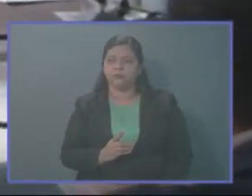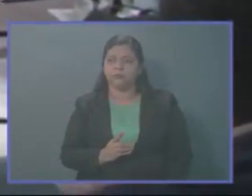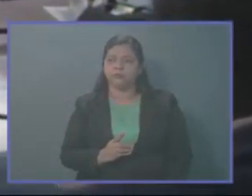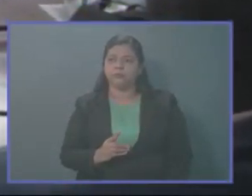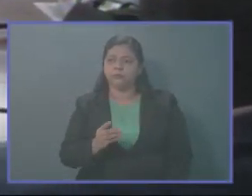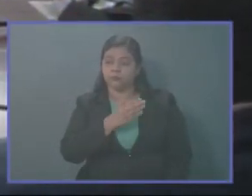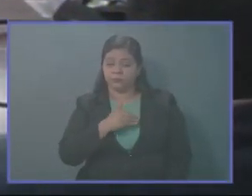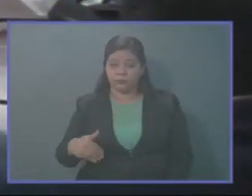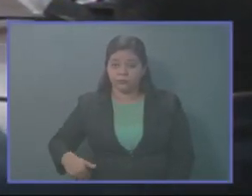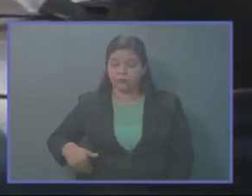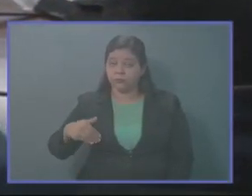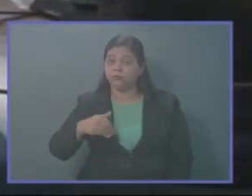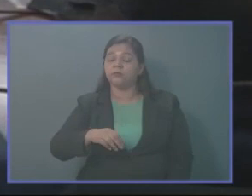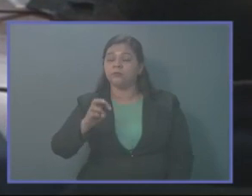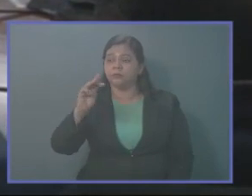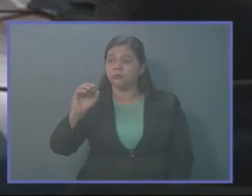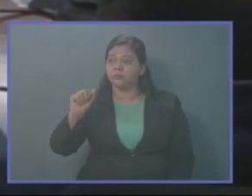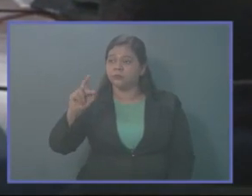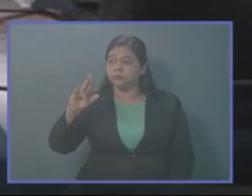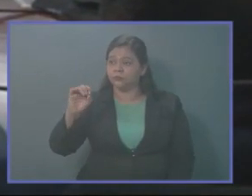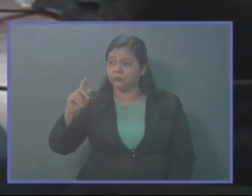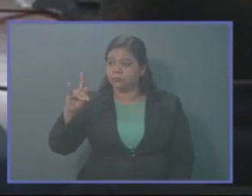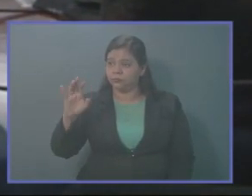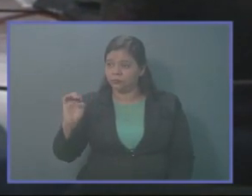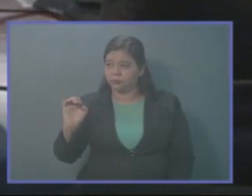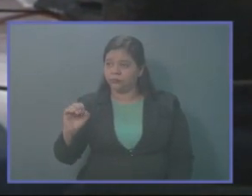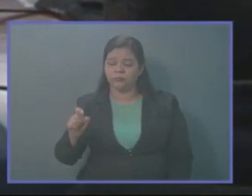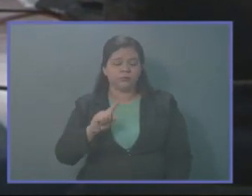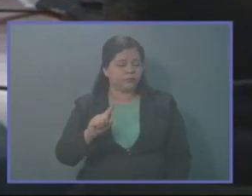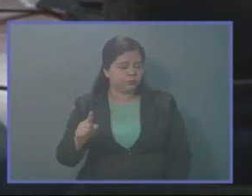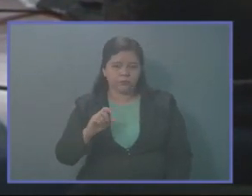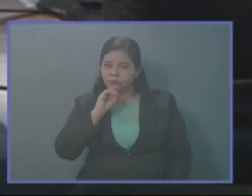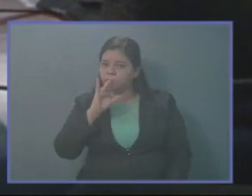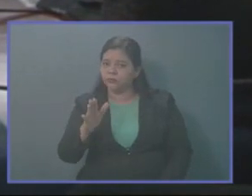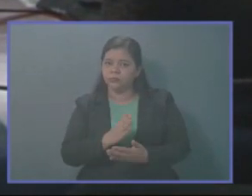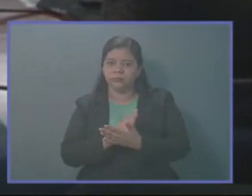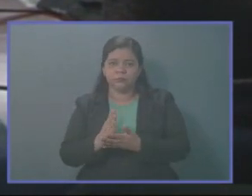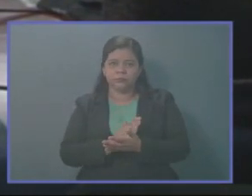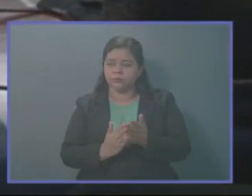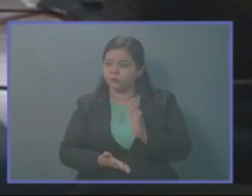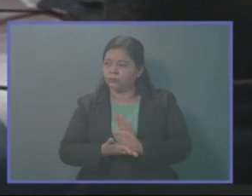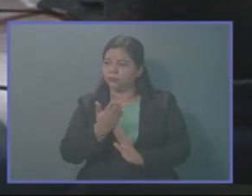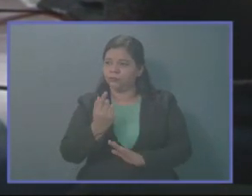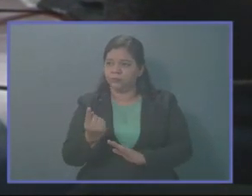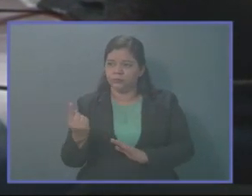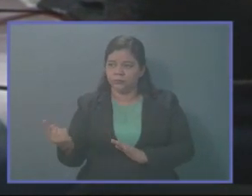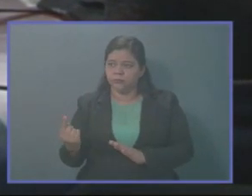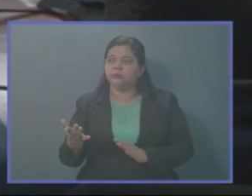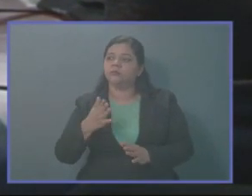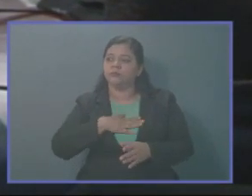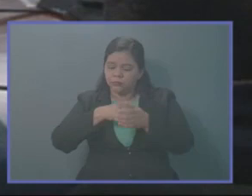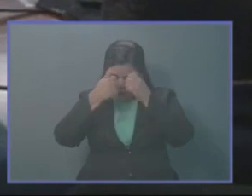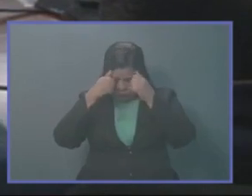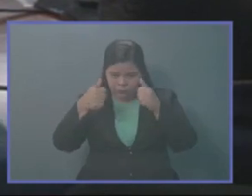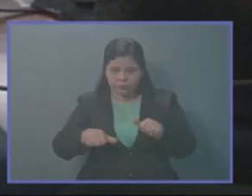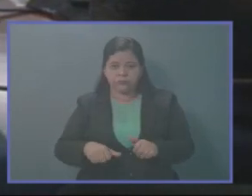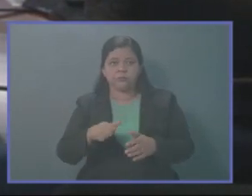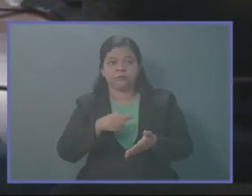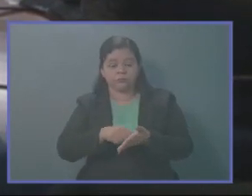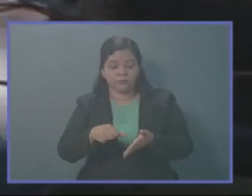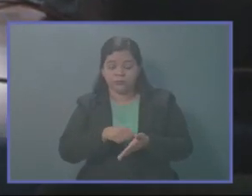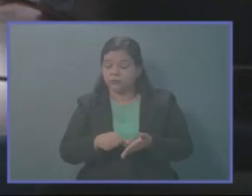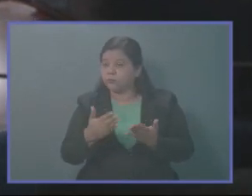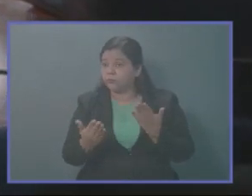presidente de la Asamblea, y es que no debemos dejar sin recursos al Estado en estos momentos. Como coincido que los alcaldes no tengan